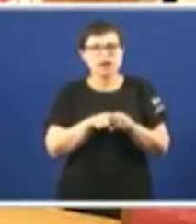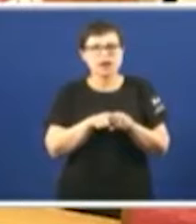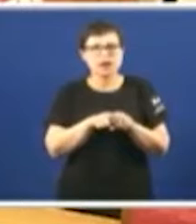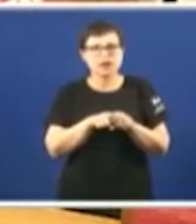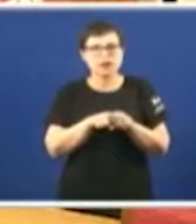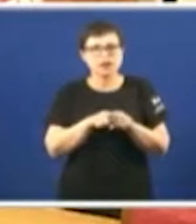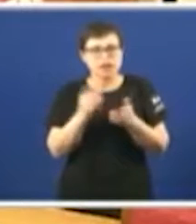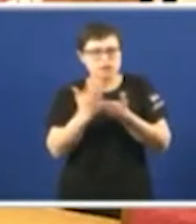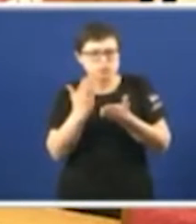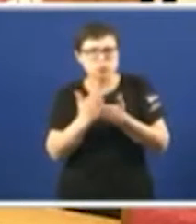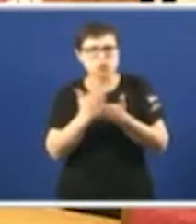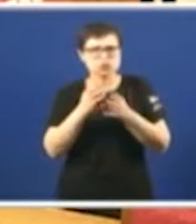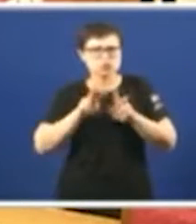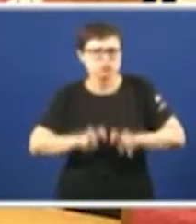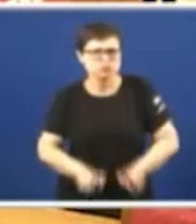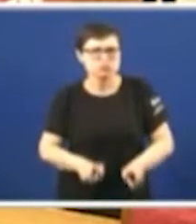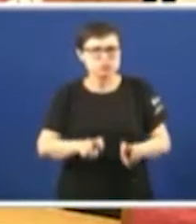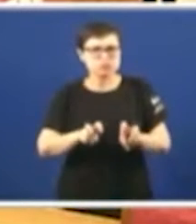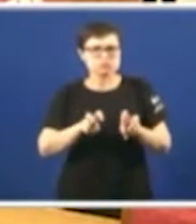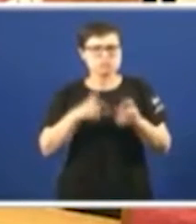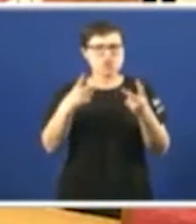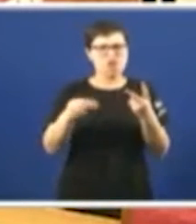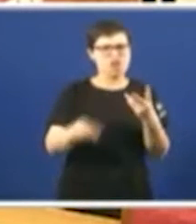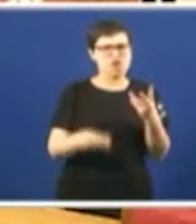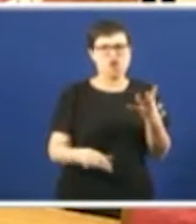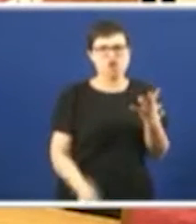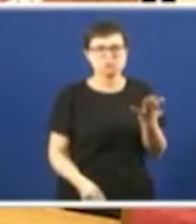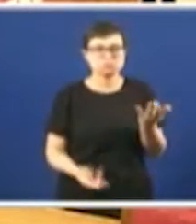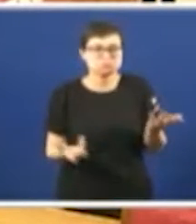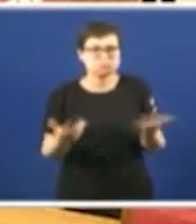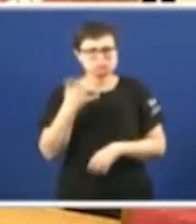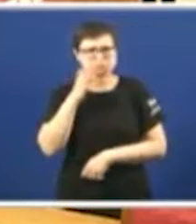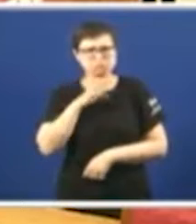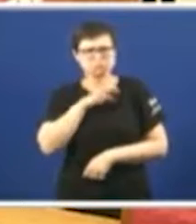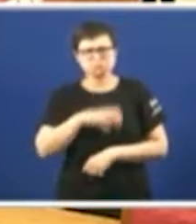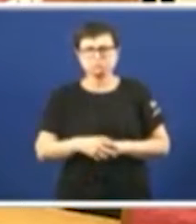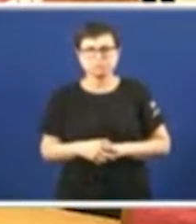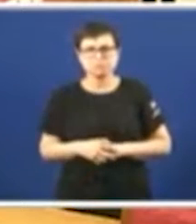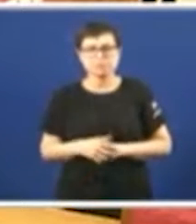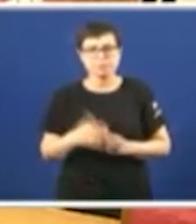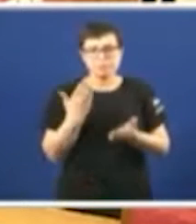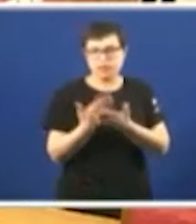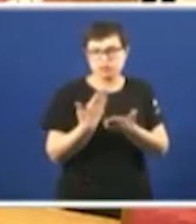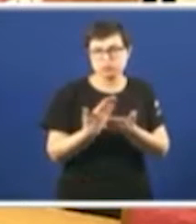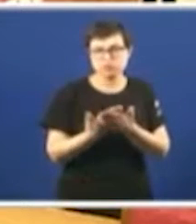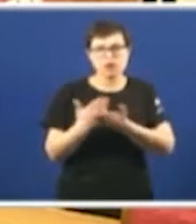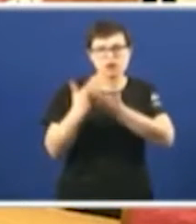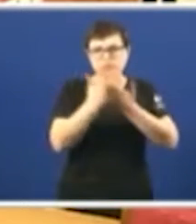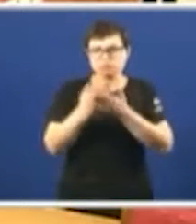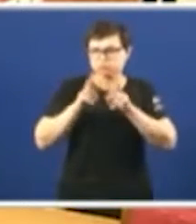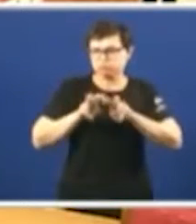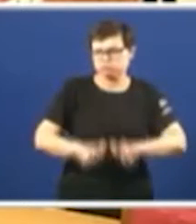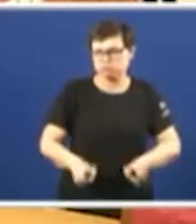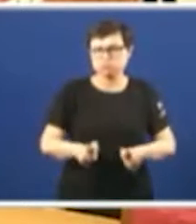dos estudos que aquí se citan. Realmente é difícil de comprendelo, porque temos citado numerosos estudos que avalan os positivos resultados da